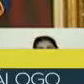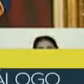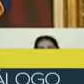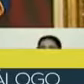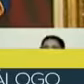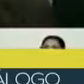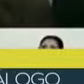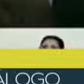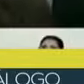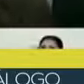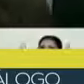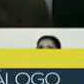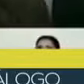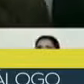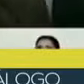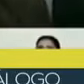mundo,